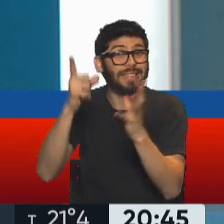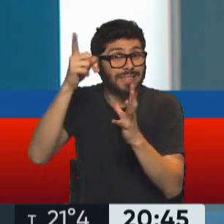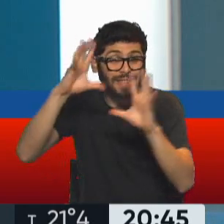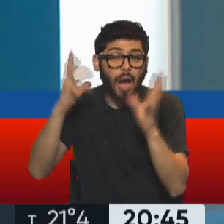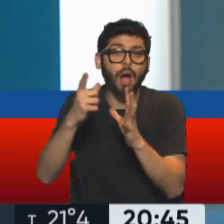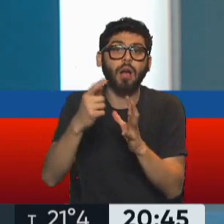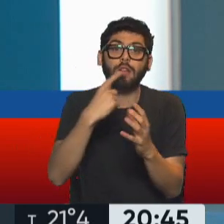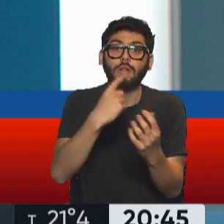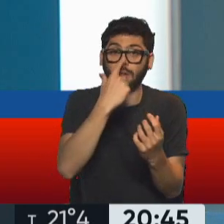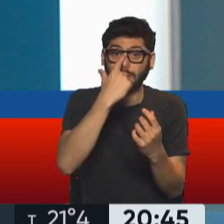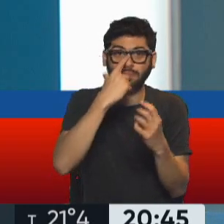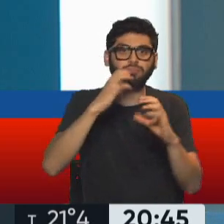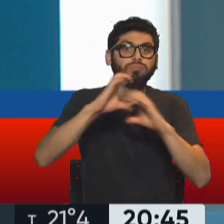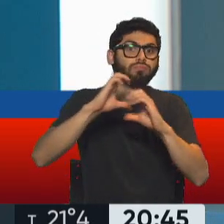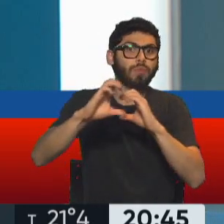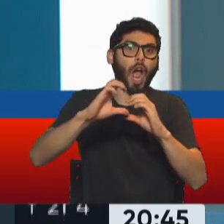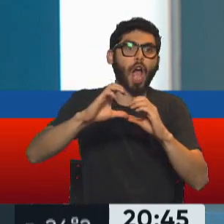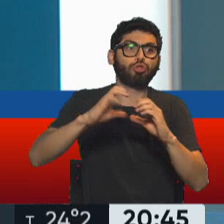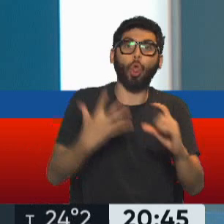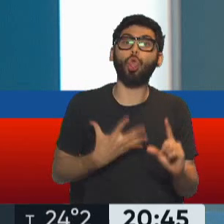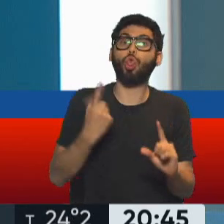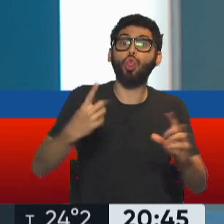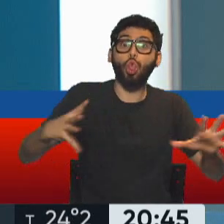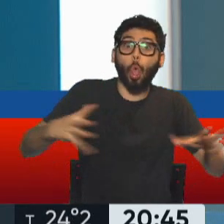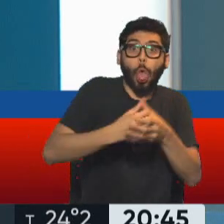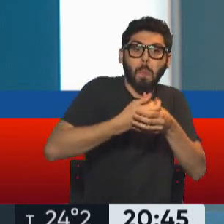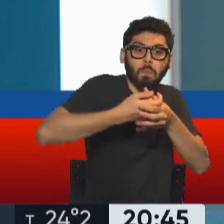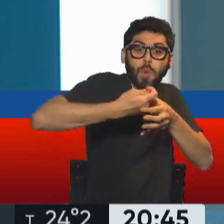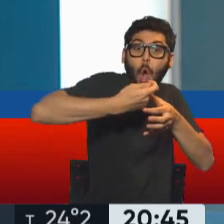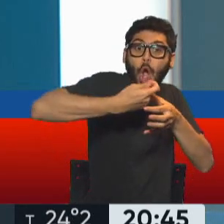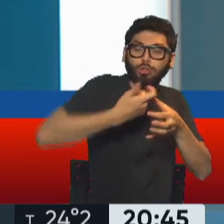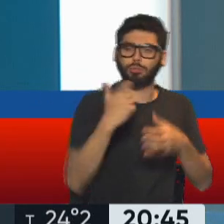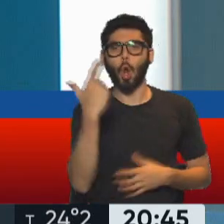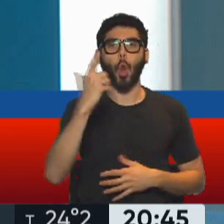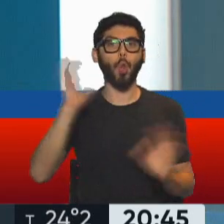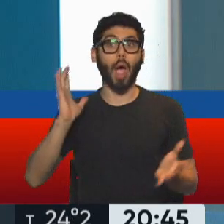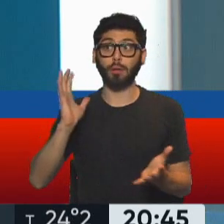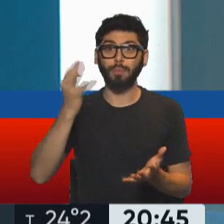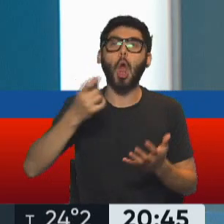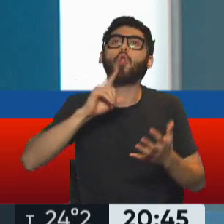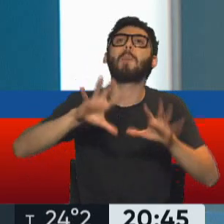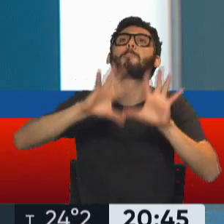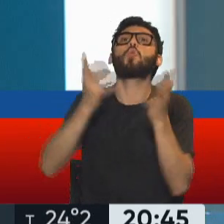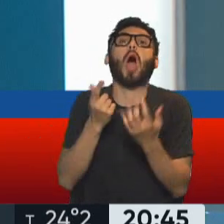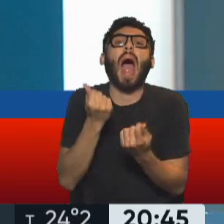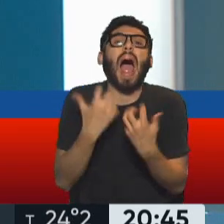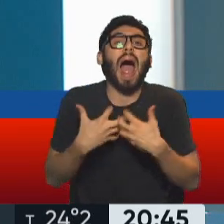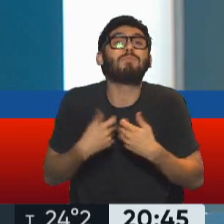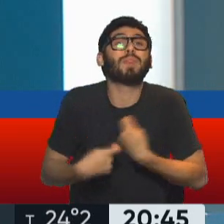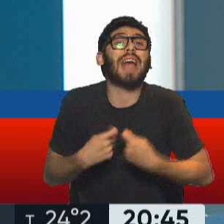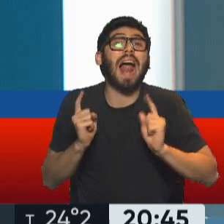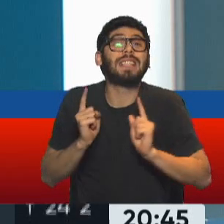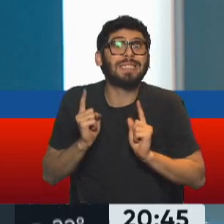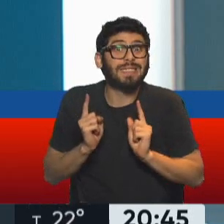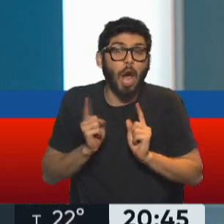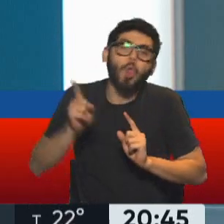la concentración de medios y estamos hablando del mundo capitalista, no estamos hablando de ninguna otra cosa. Esto es